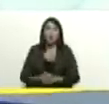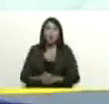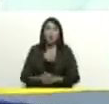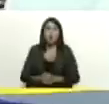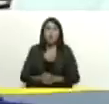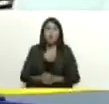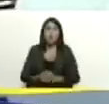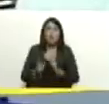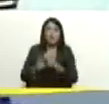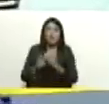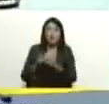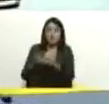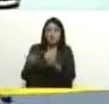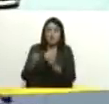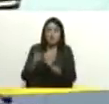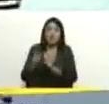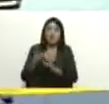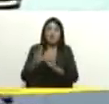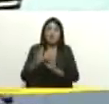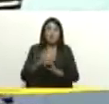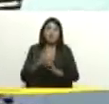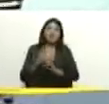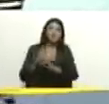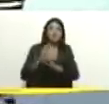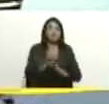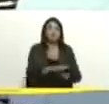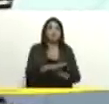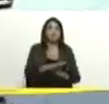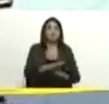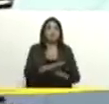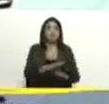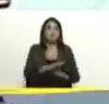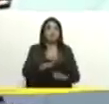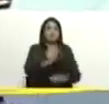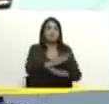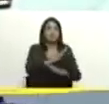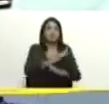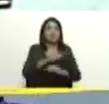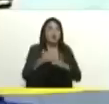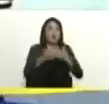ellos tomarían represalias y sanciones contra nuestro país.